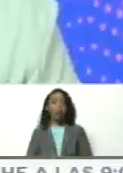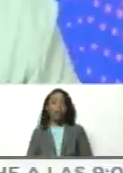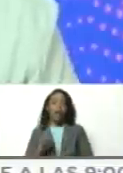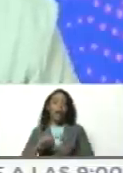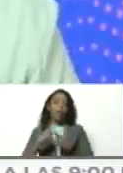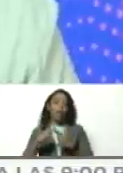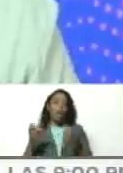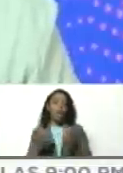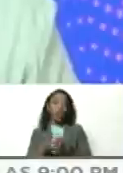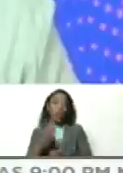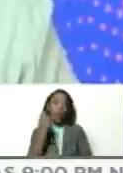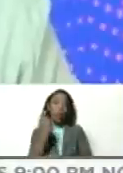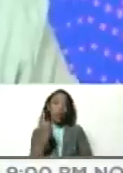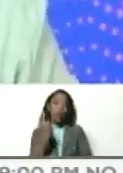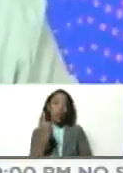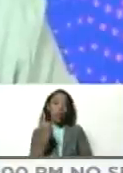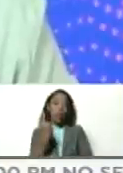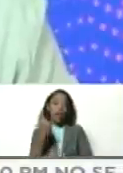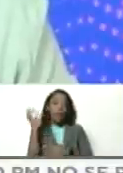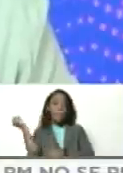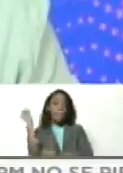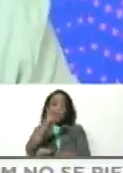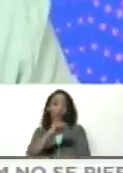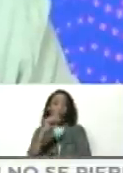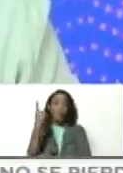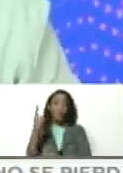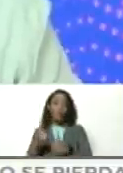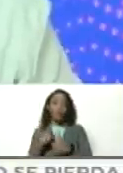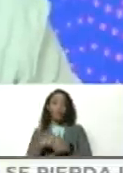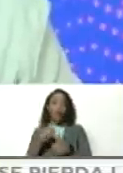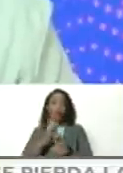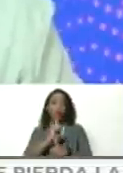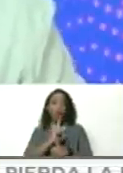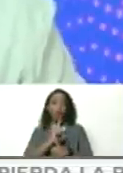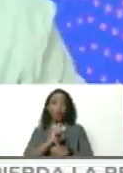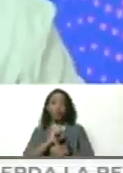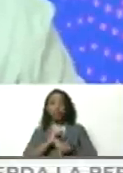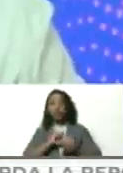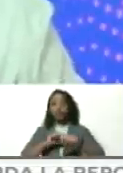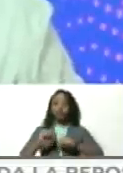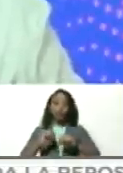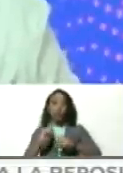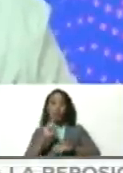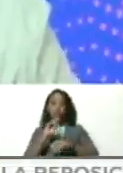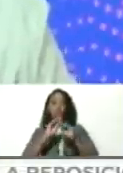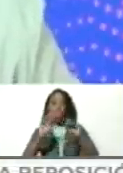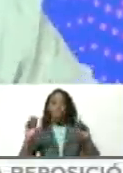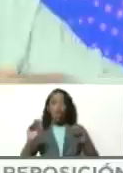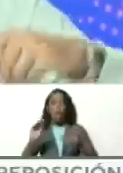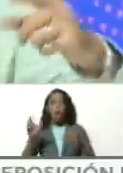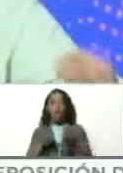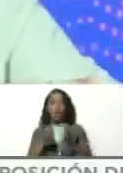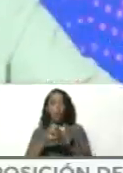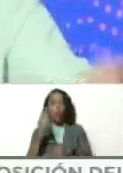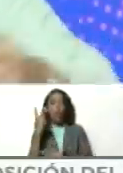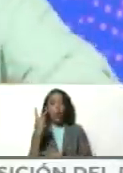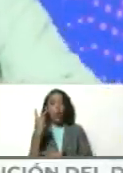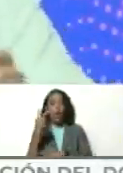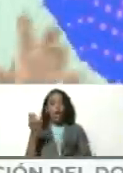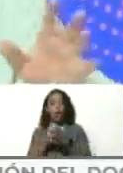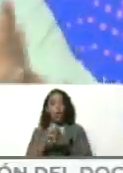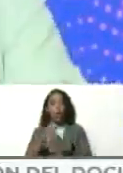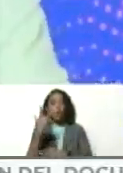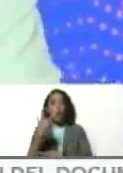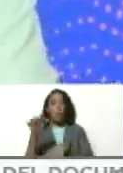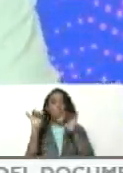Entonces el grupo uno, que fue derrotado en la primaria, no se desmovilizó y no llamó a votar por el grupo dos. Y el grupo tres también